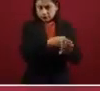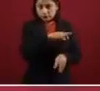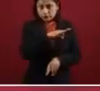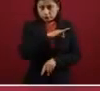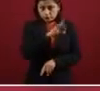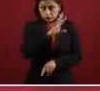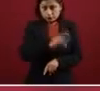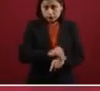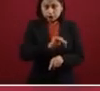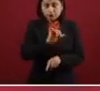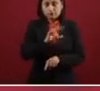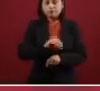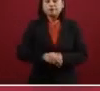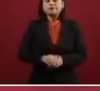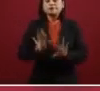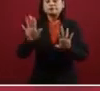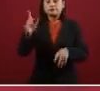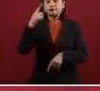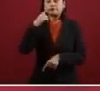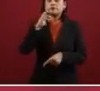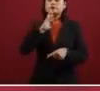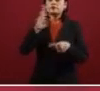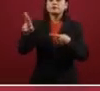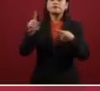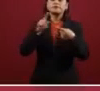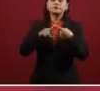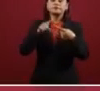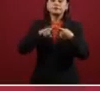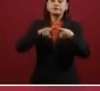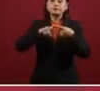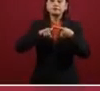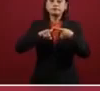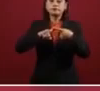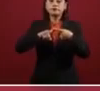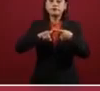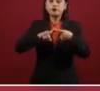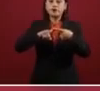De los marinos, soldados, está